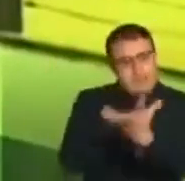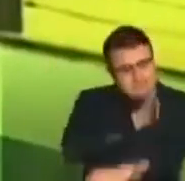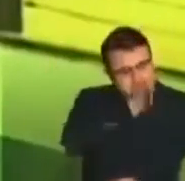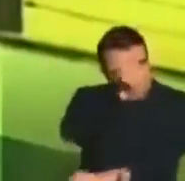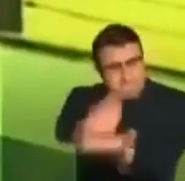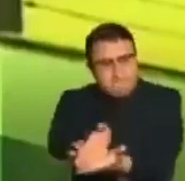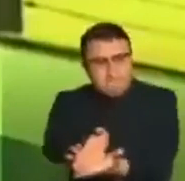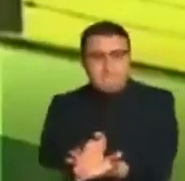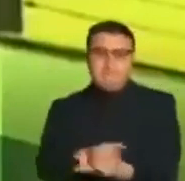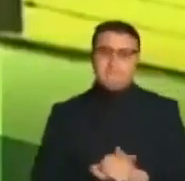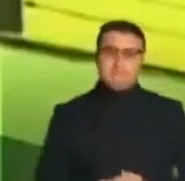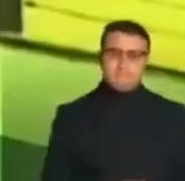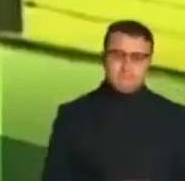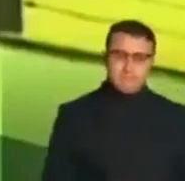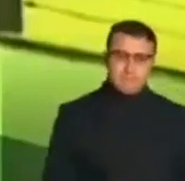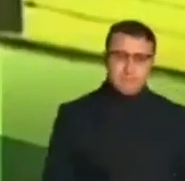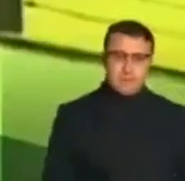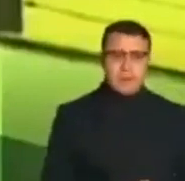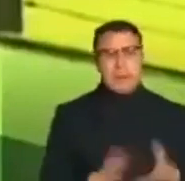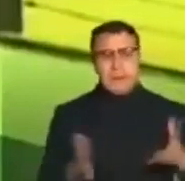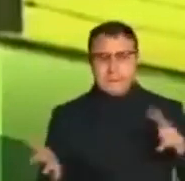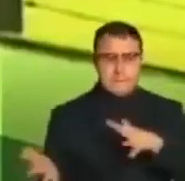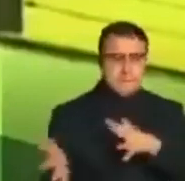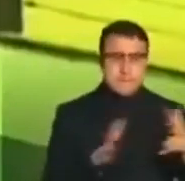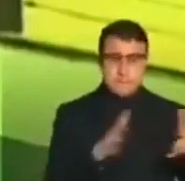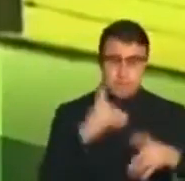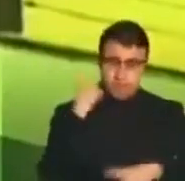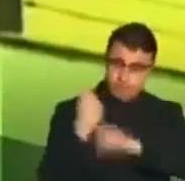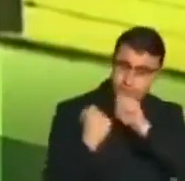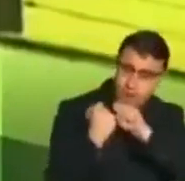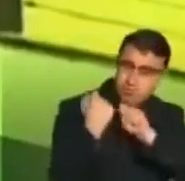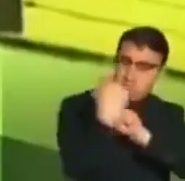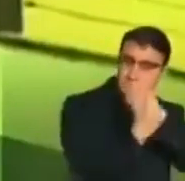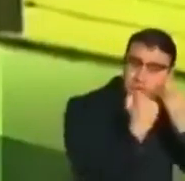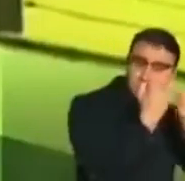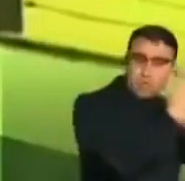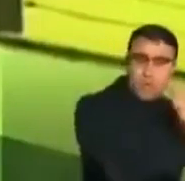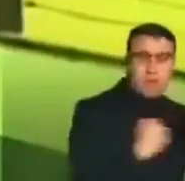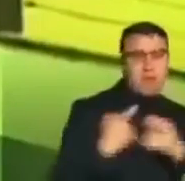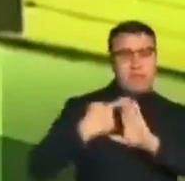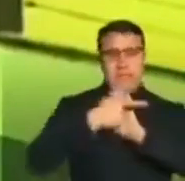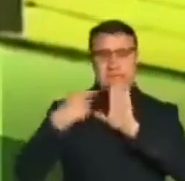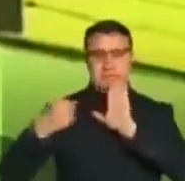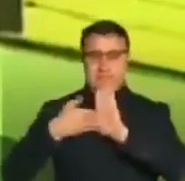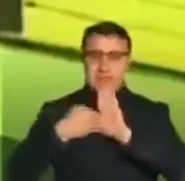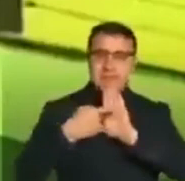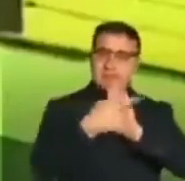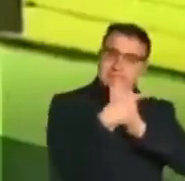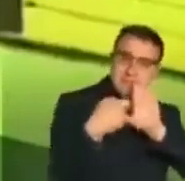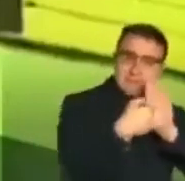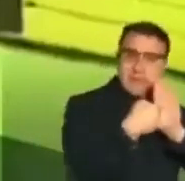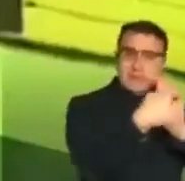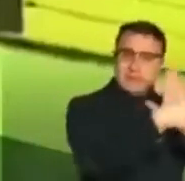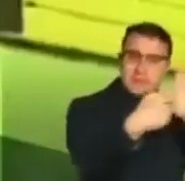en una cuantía de 100.000 familias por año que costaría $1 billón al